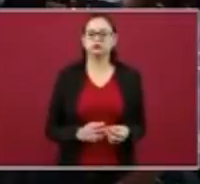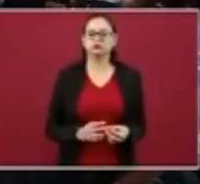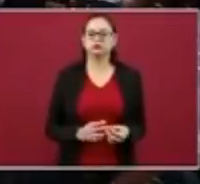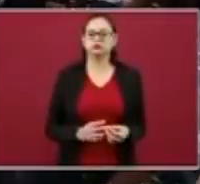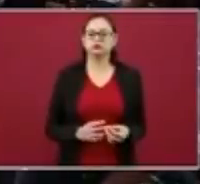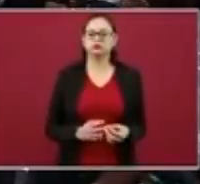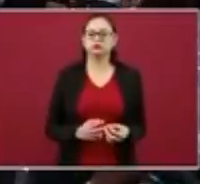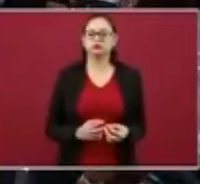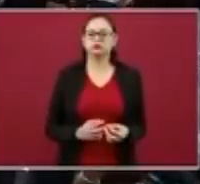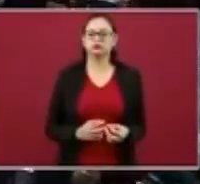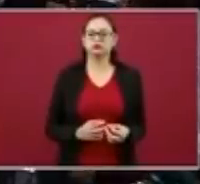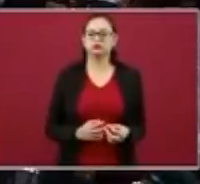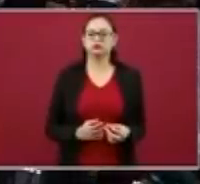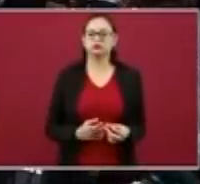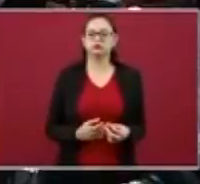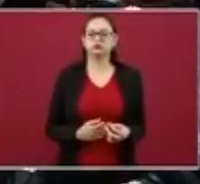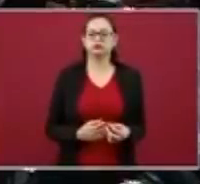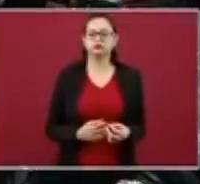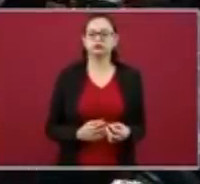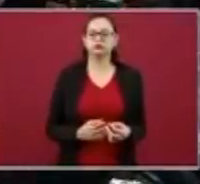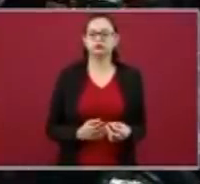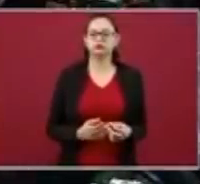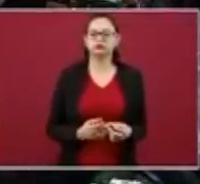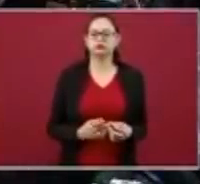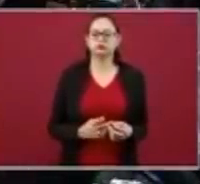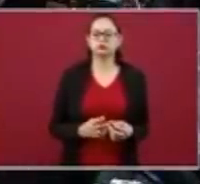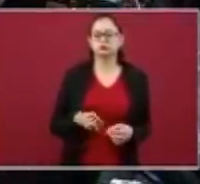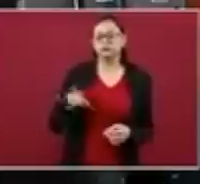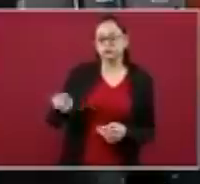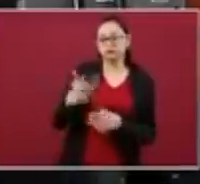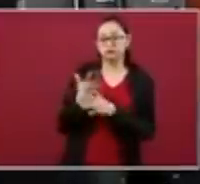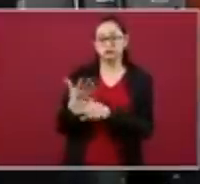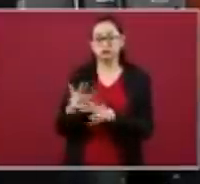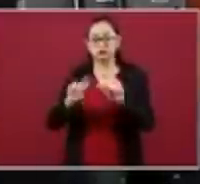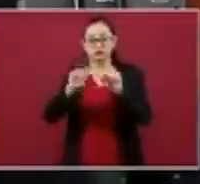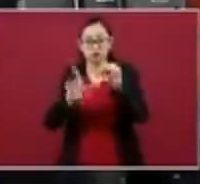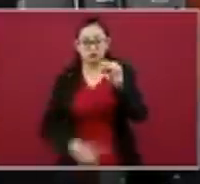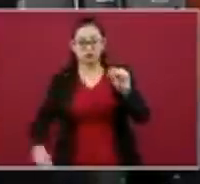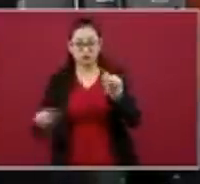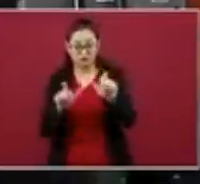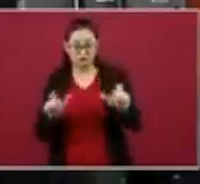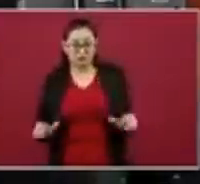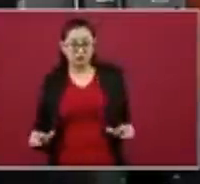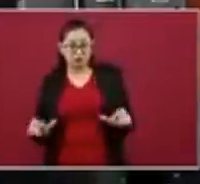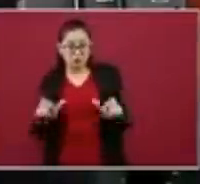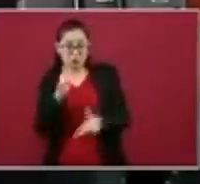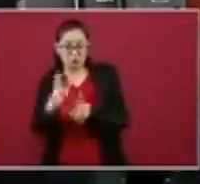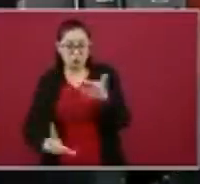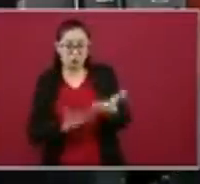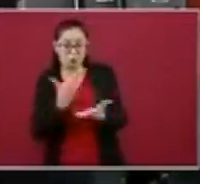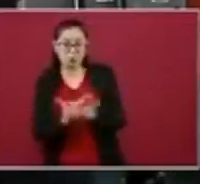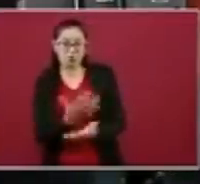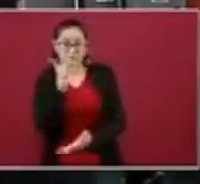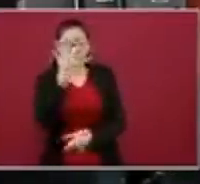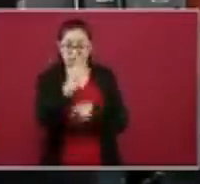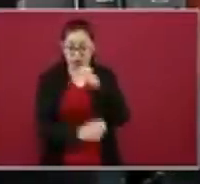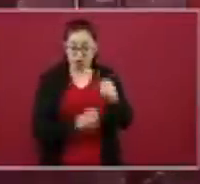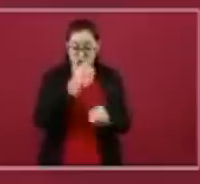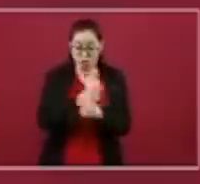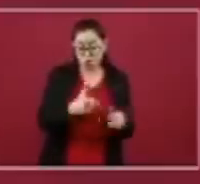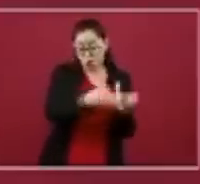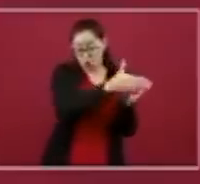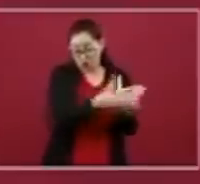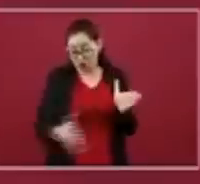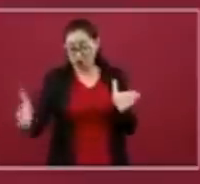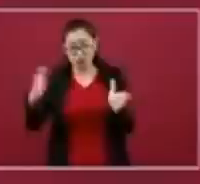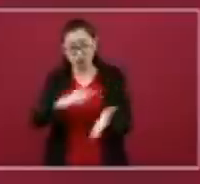Colaboren durante 5 años y en 5 años desaparezca la Guardia Nacional. ¿Usted estaría de acuerdo con esto? Eso yo lo